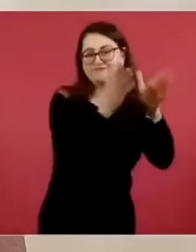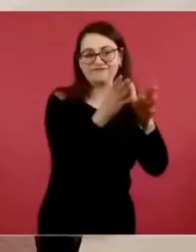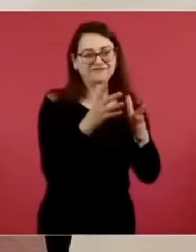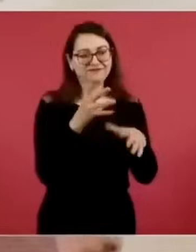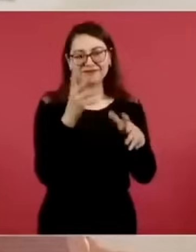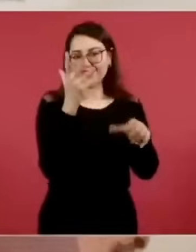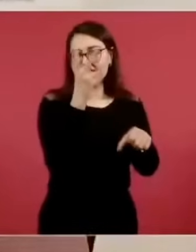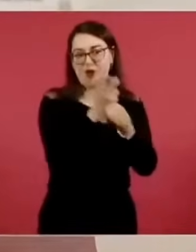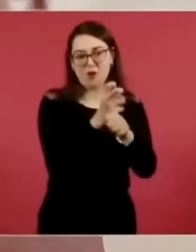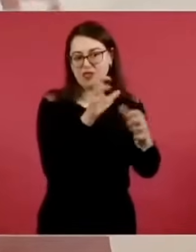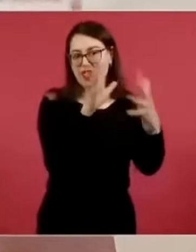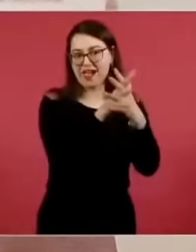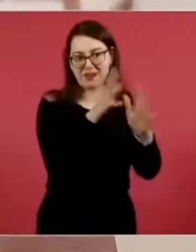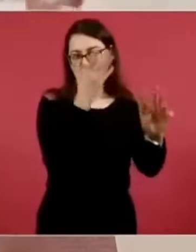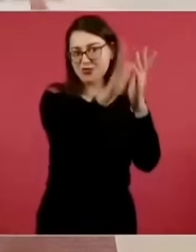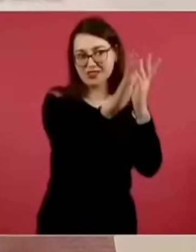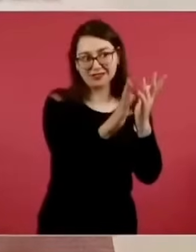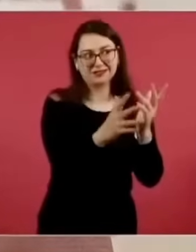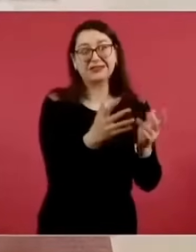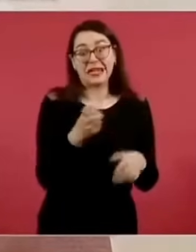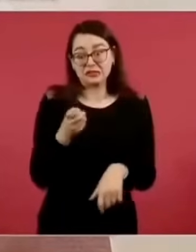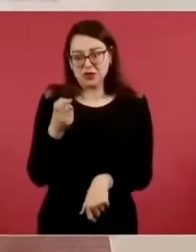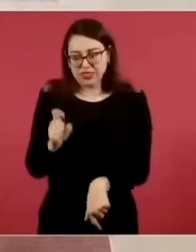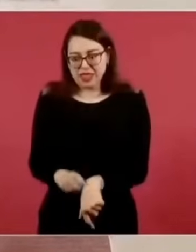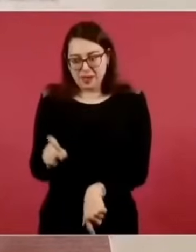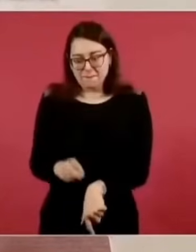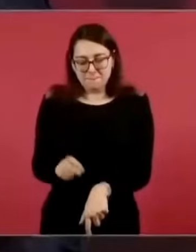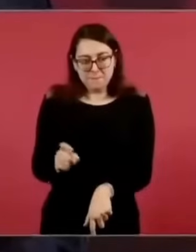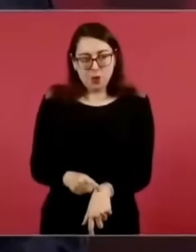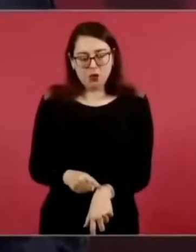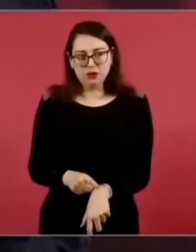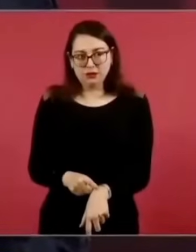Entonces, ahí deciden